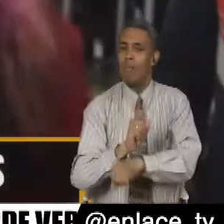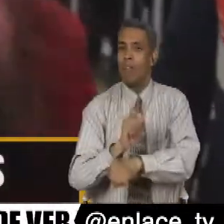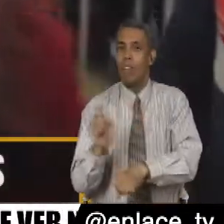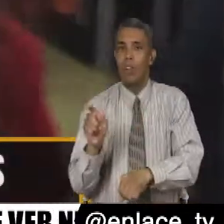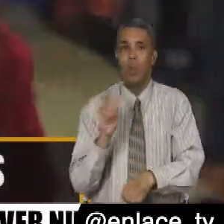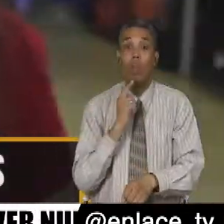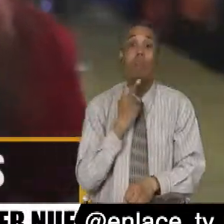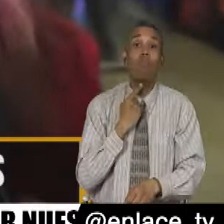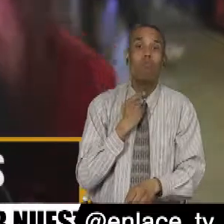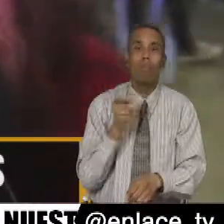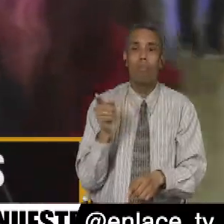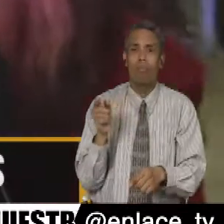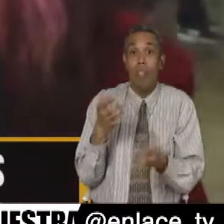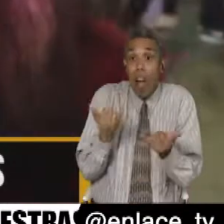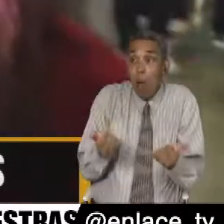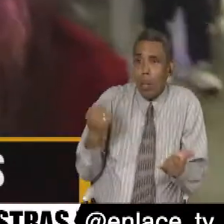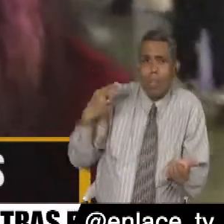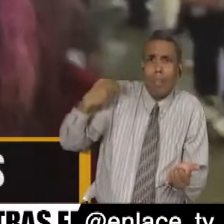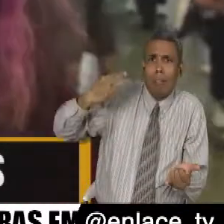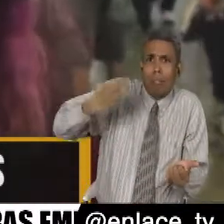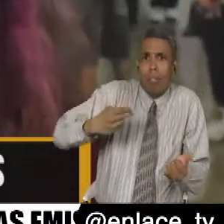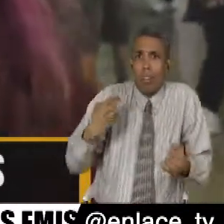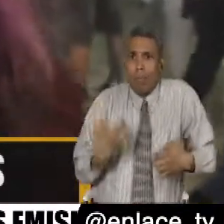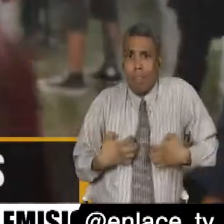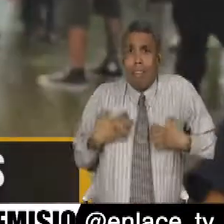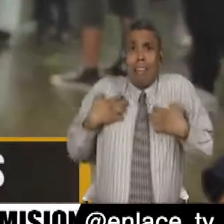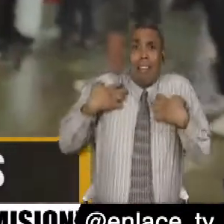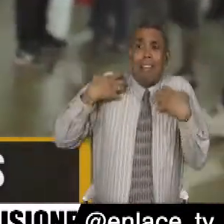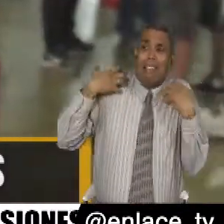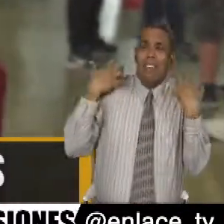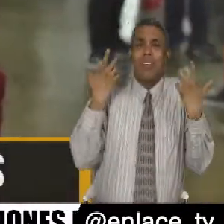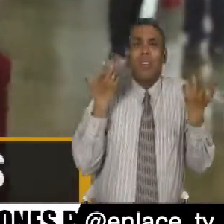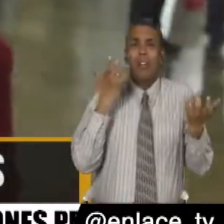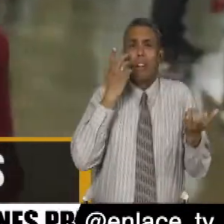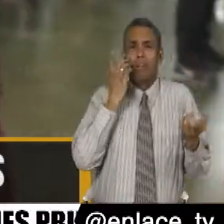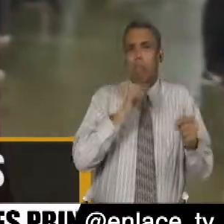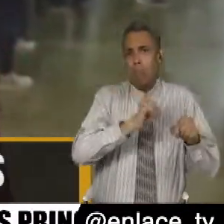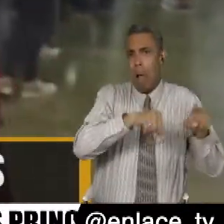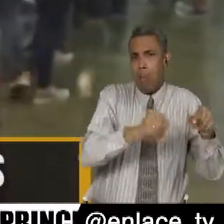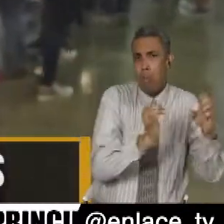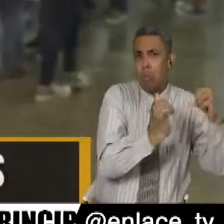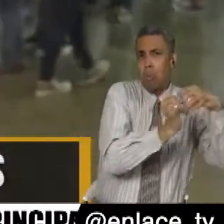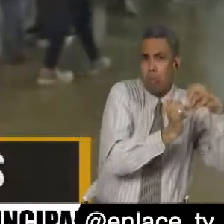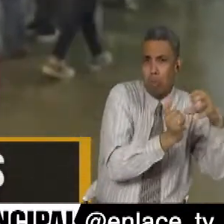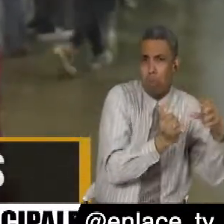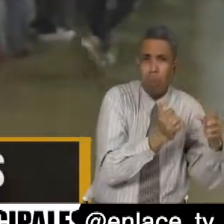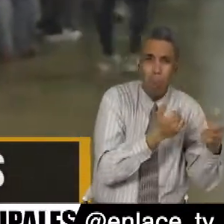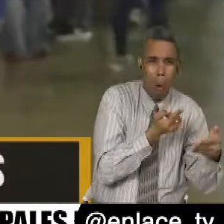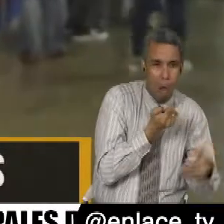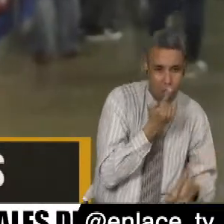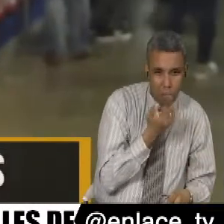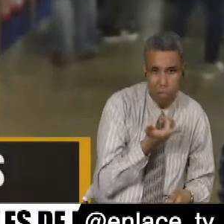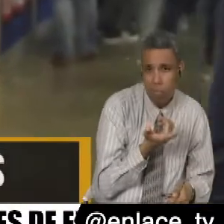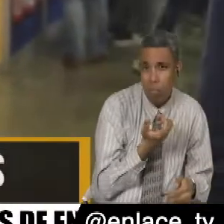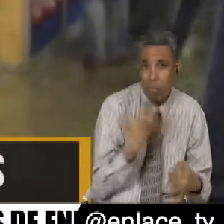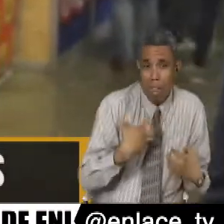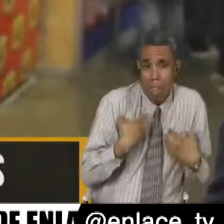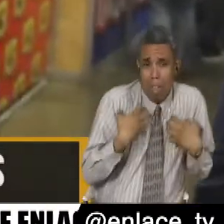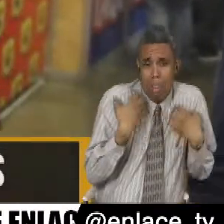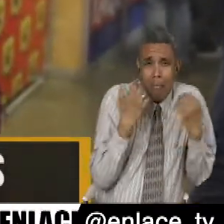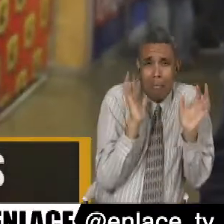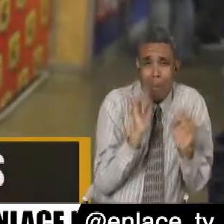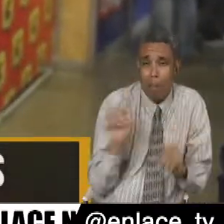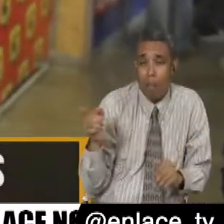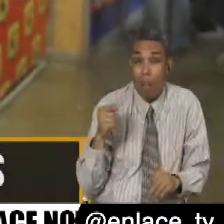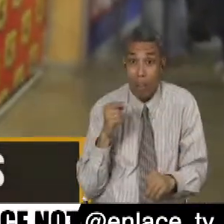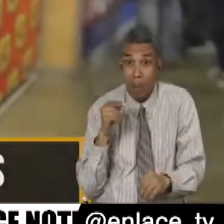ms como que habla muy bueno porque si otro youtube es que también hablan de terror pero me lo mismo no te estremece no toma ni